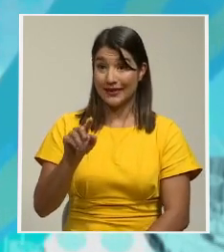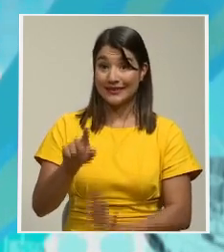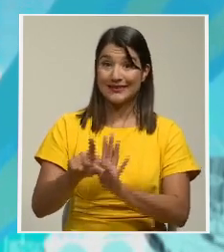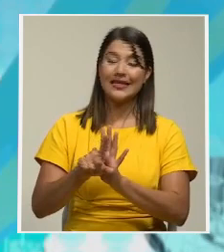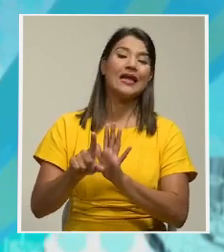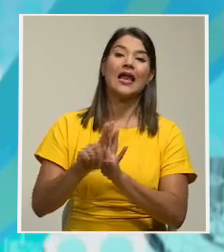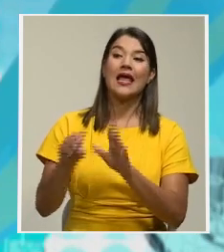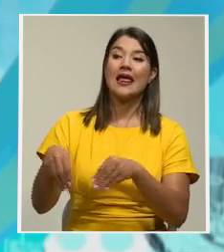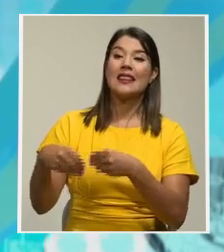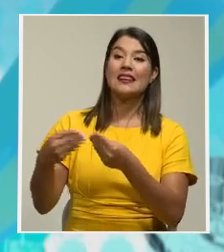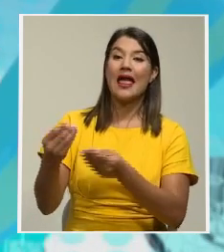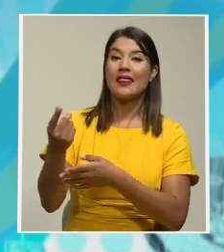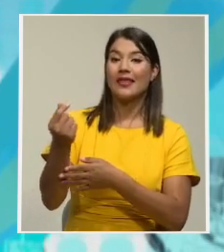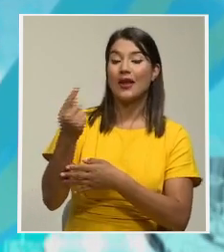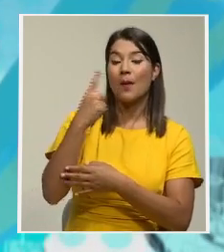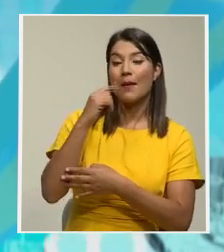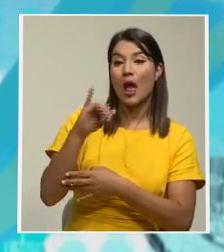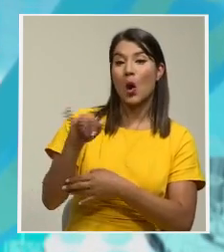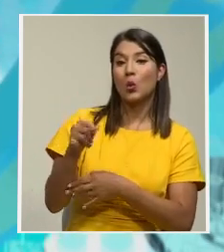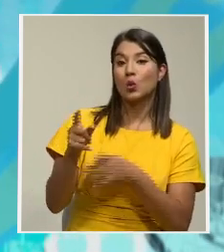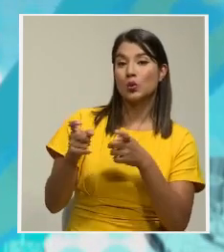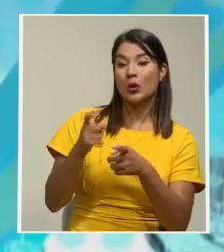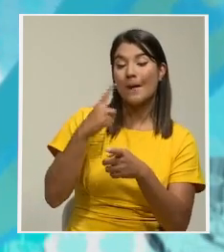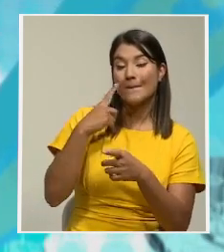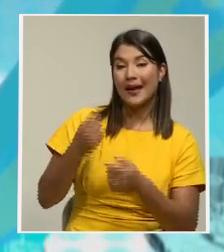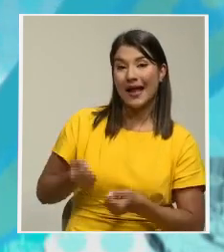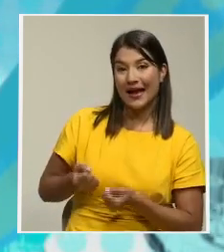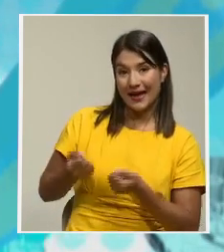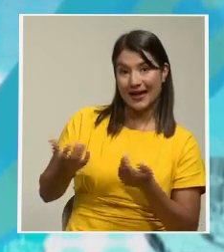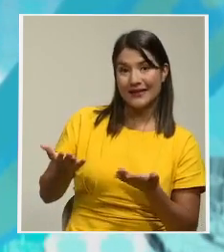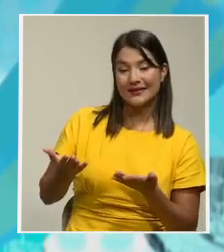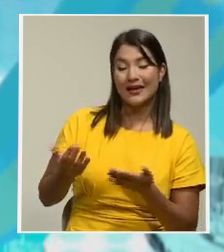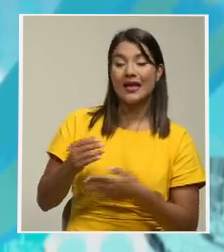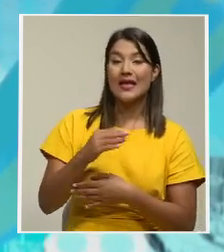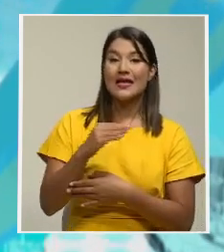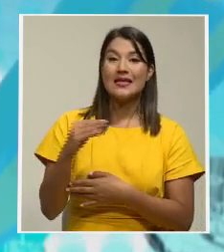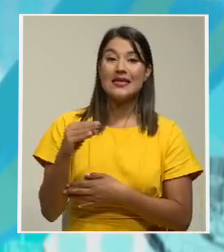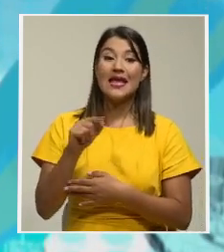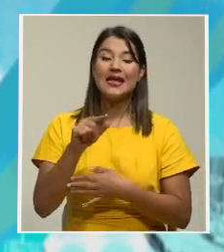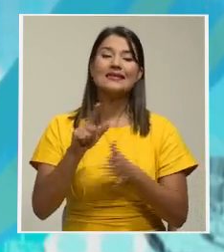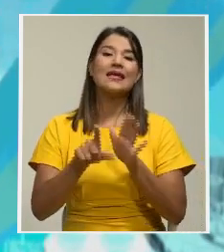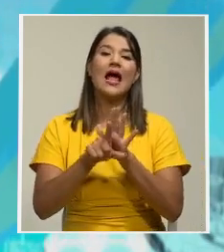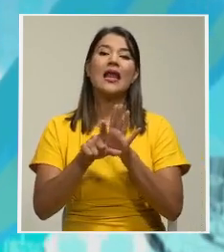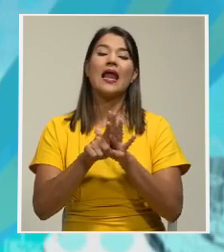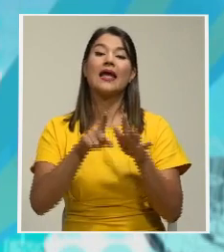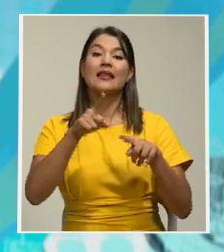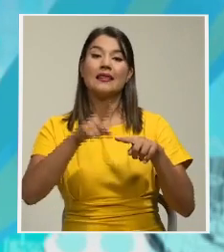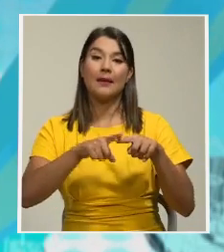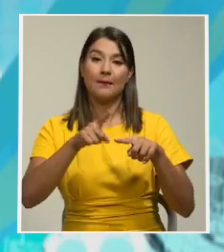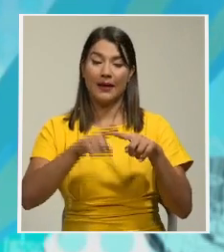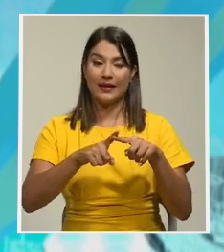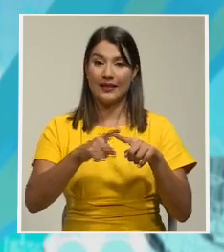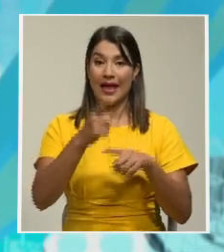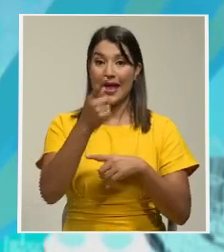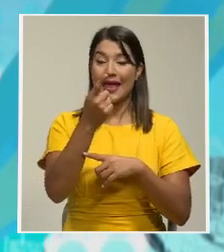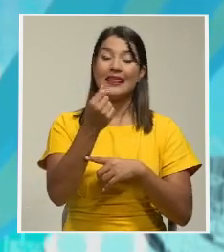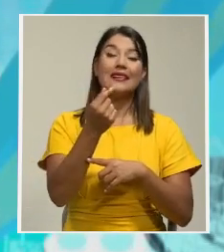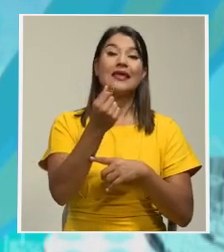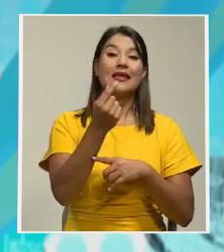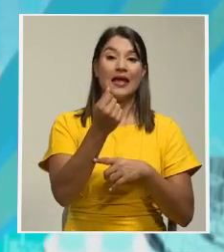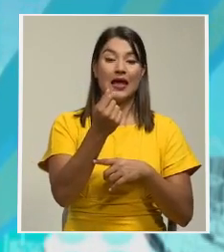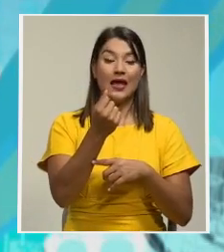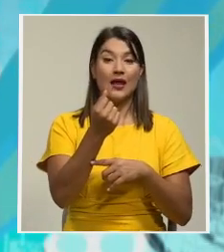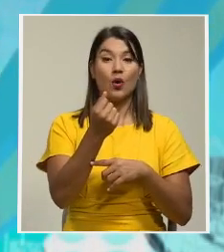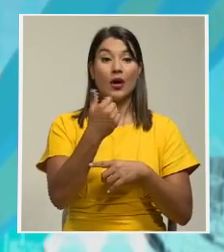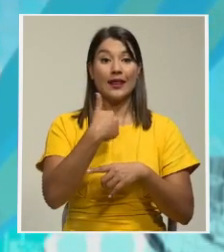gastos operativos a las juntas, lo que les da los recursos a los gastos operativos, y que está sujeta a los recursos disponibles por